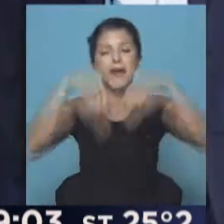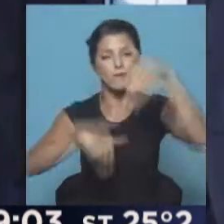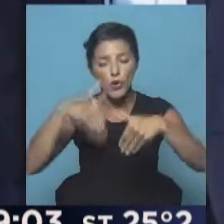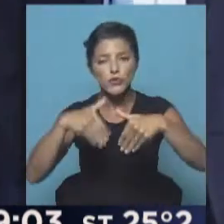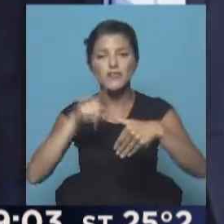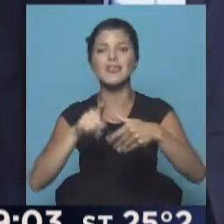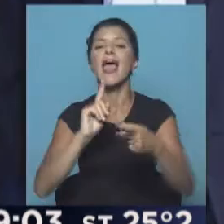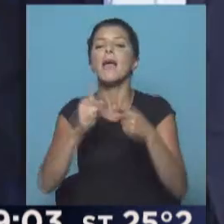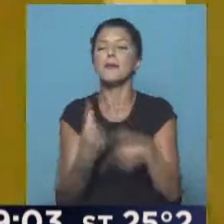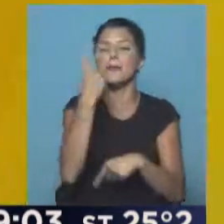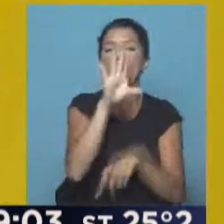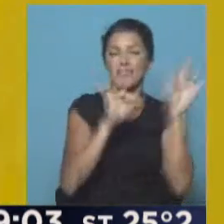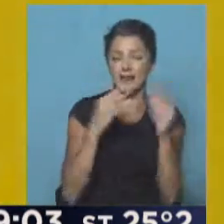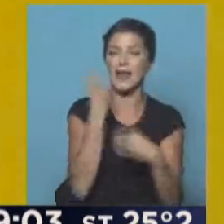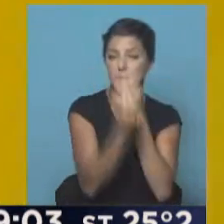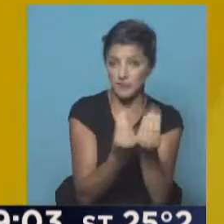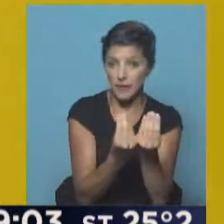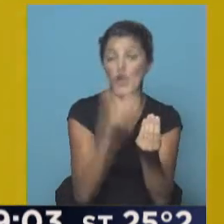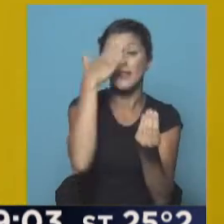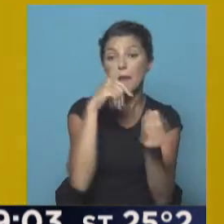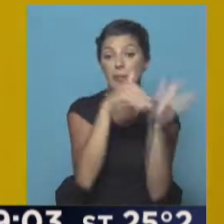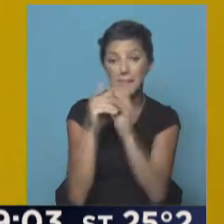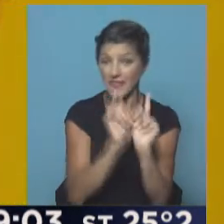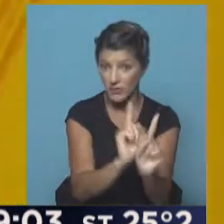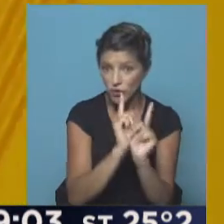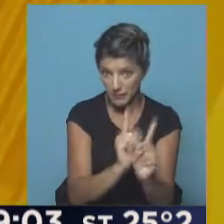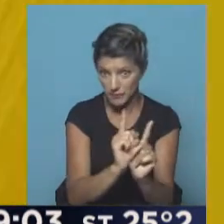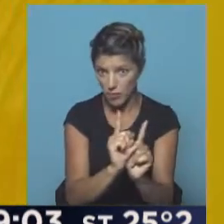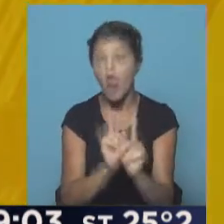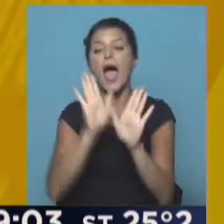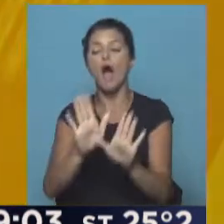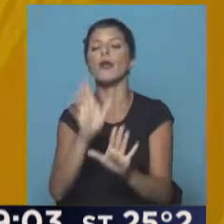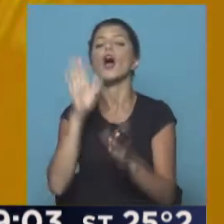es indirecto. Ganó por una muy pequeña diferencia Hillary Clinton,